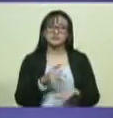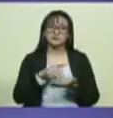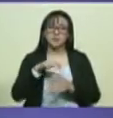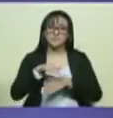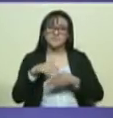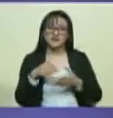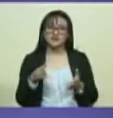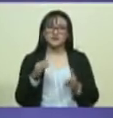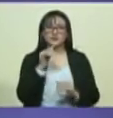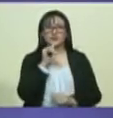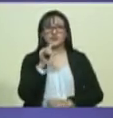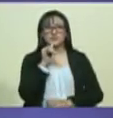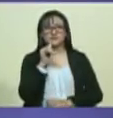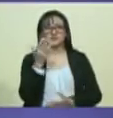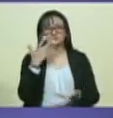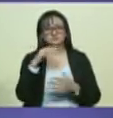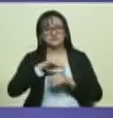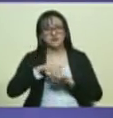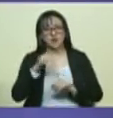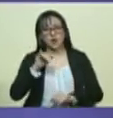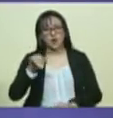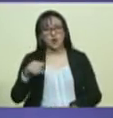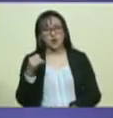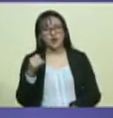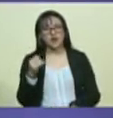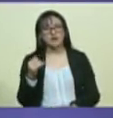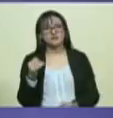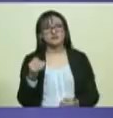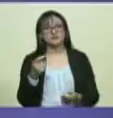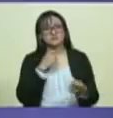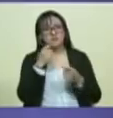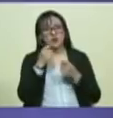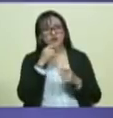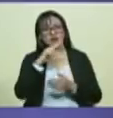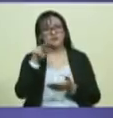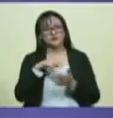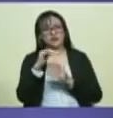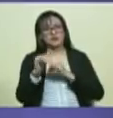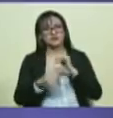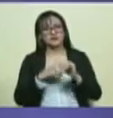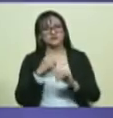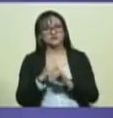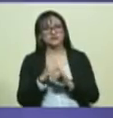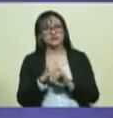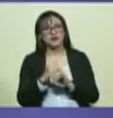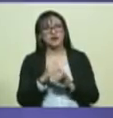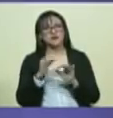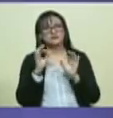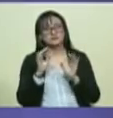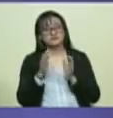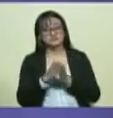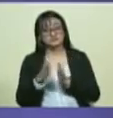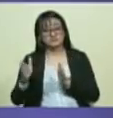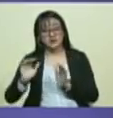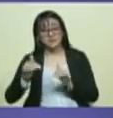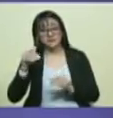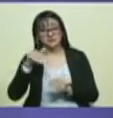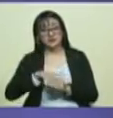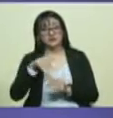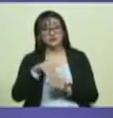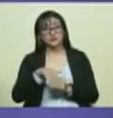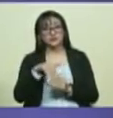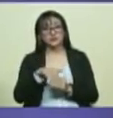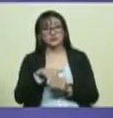la comunicación y la información jorge rodríguez en este encuentro con medios nacionales e internacionales destacaba la veda electoral que ya se inicia en nuestro país a